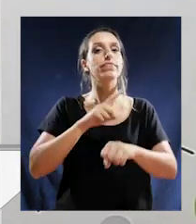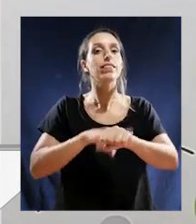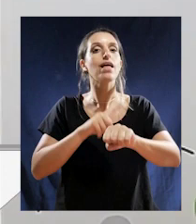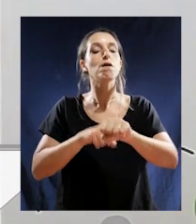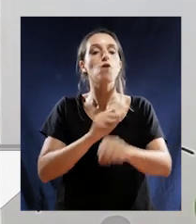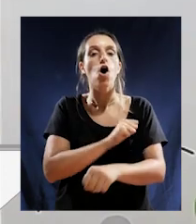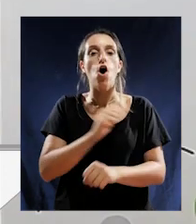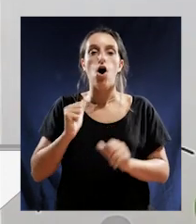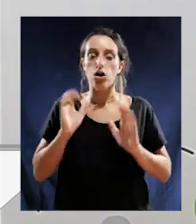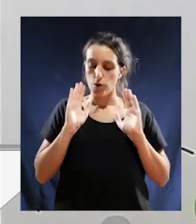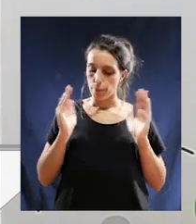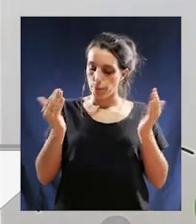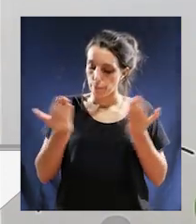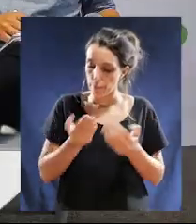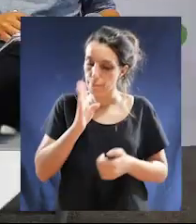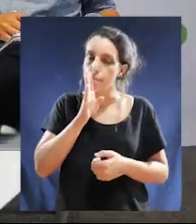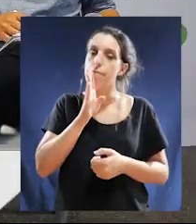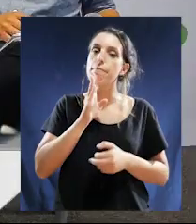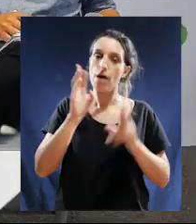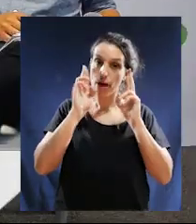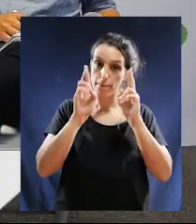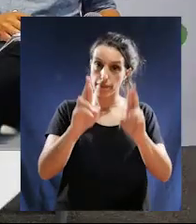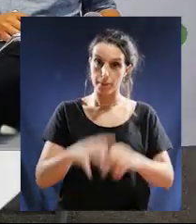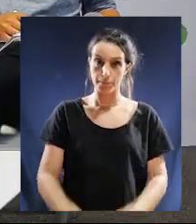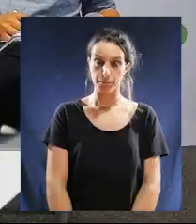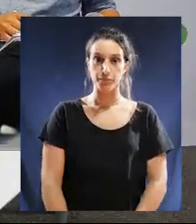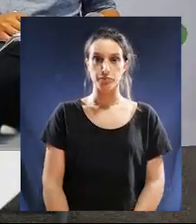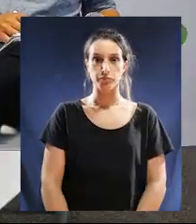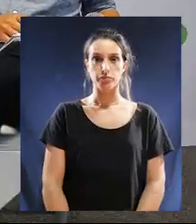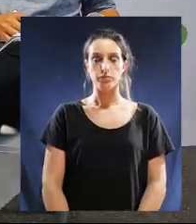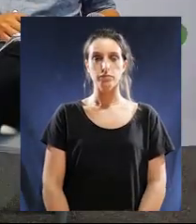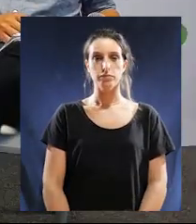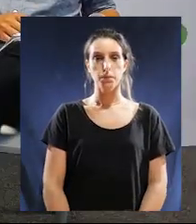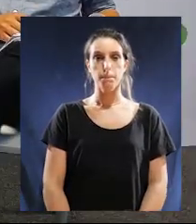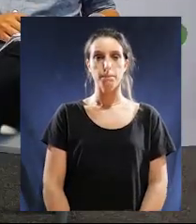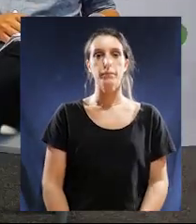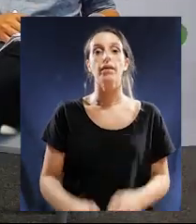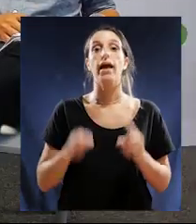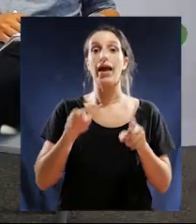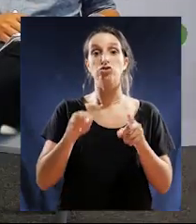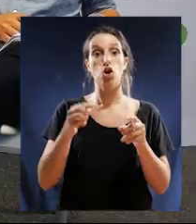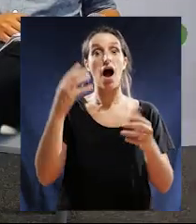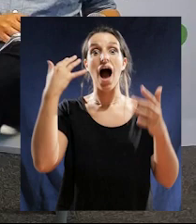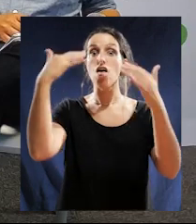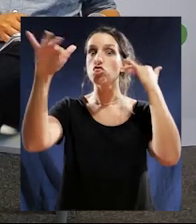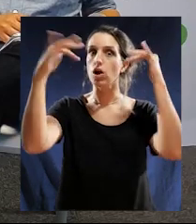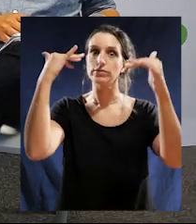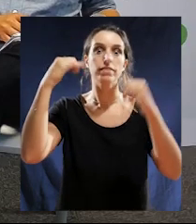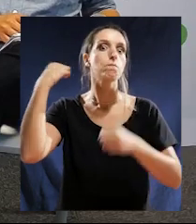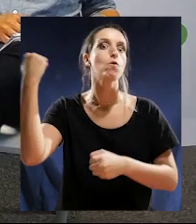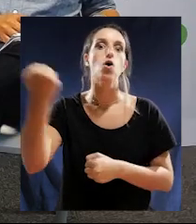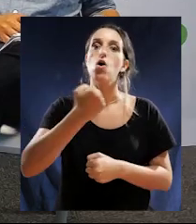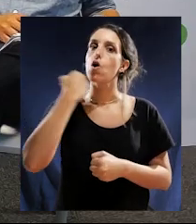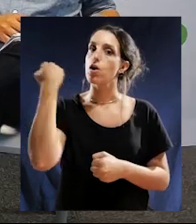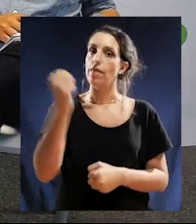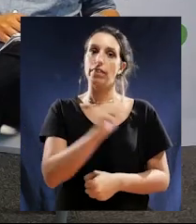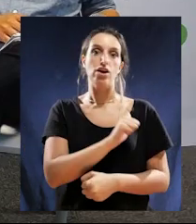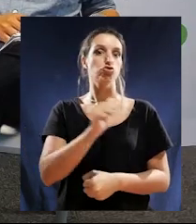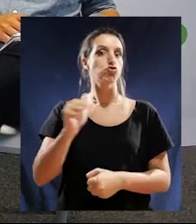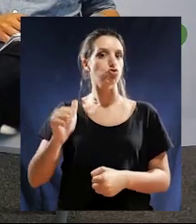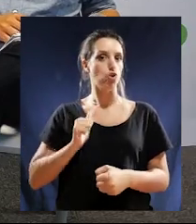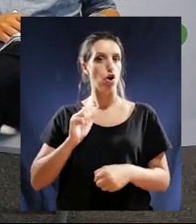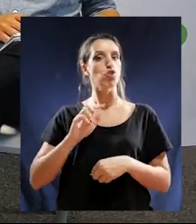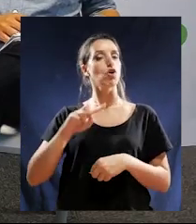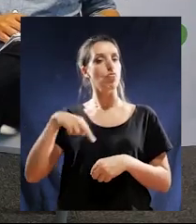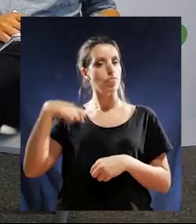de estar solos en presencia de los otros esto para los adolescentes es crucial yo voy a volver un poquito